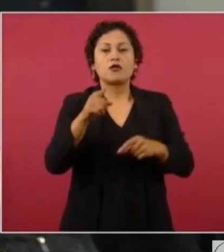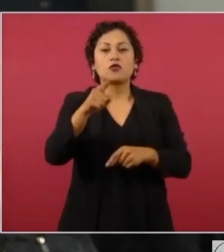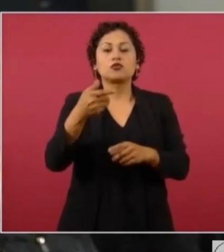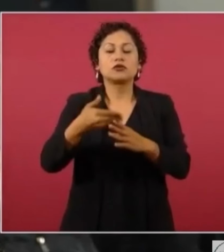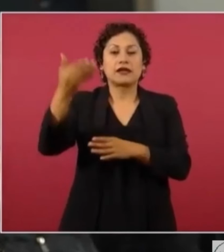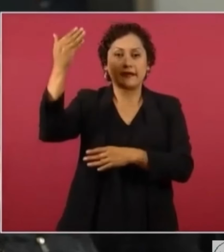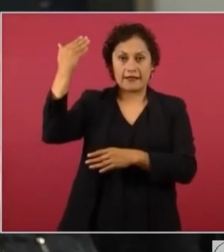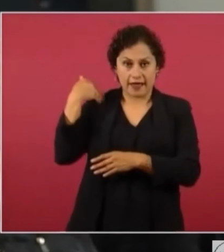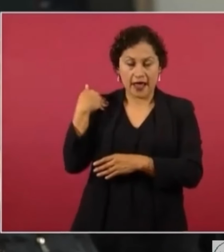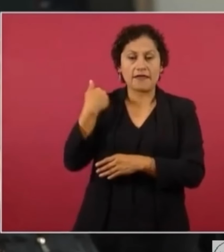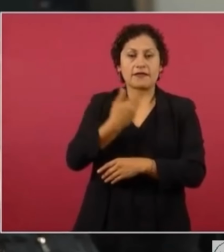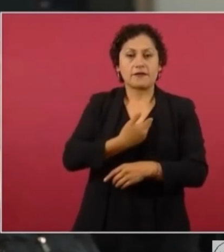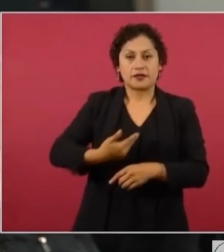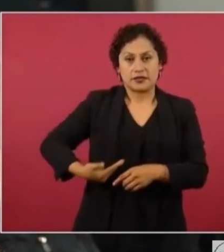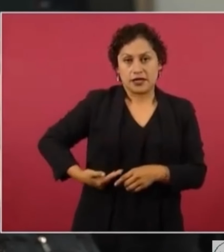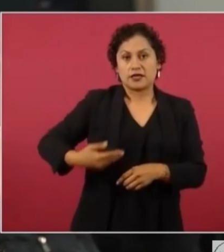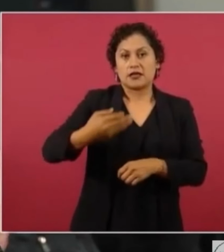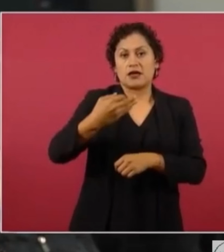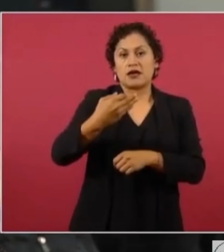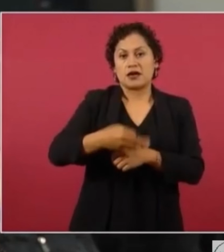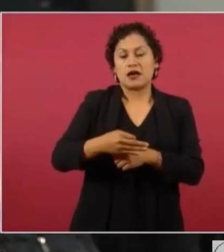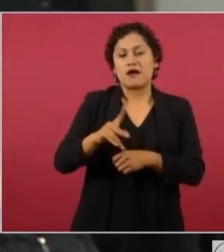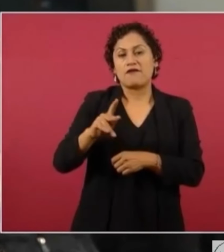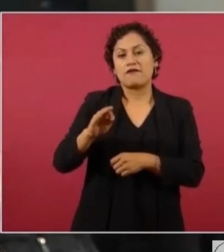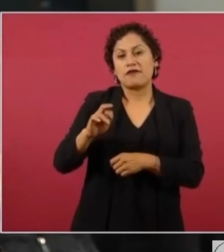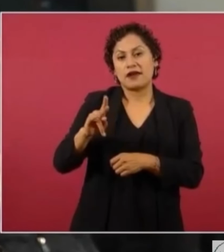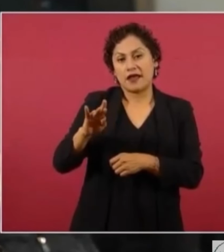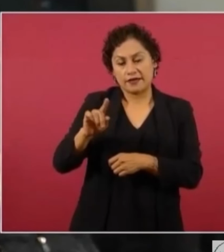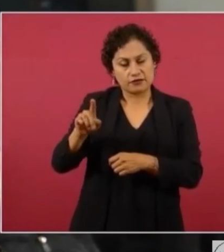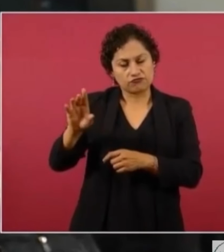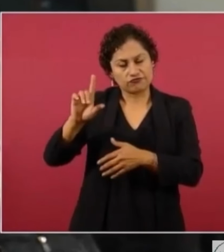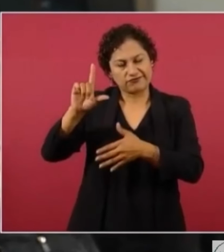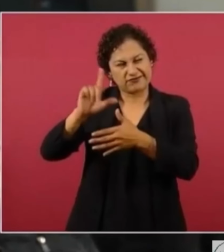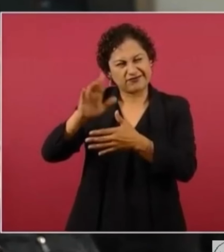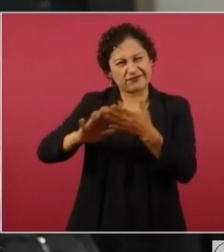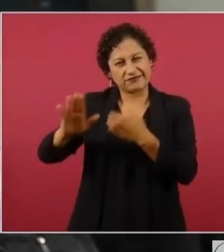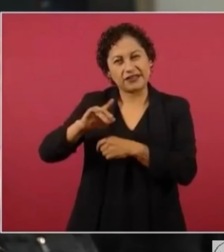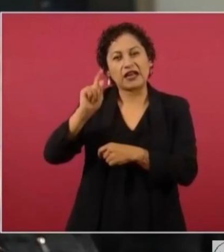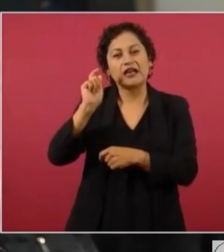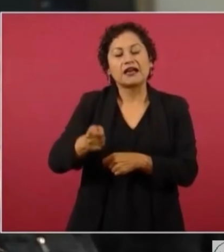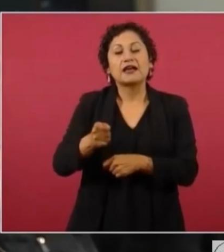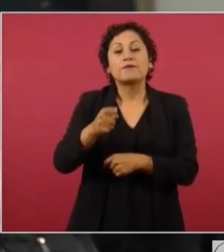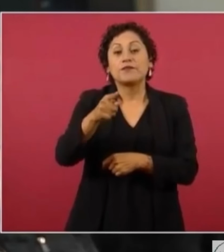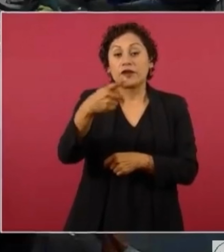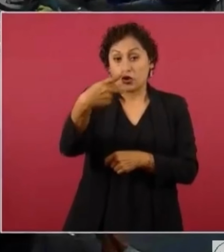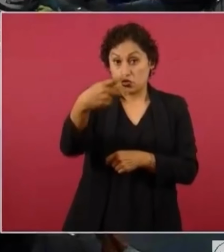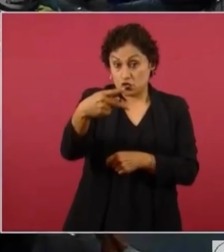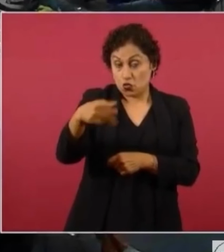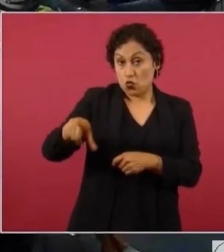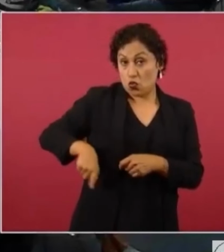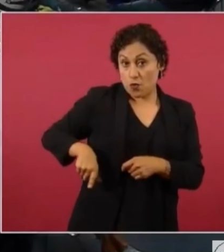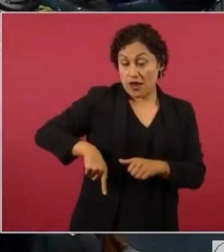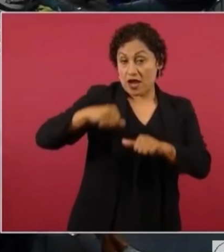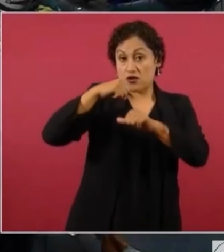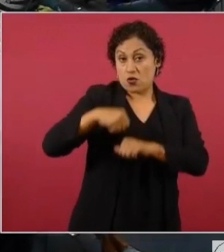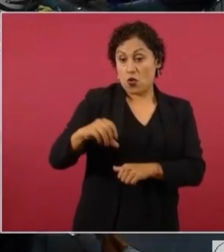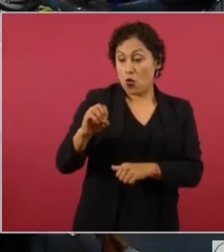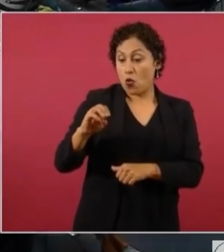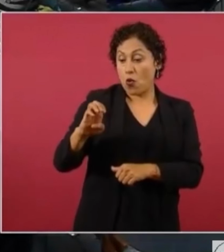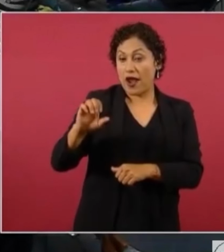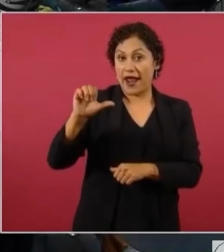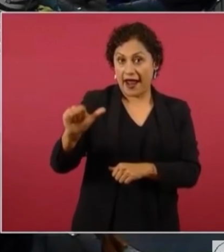la presidencia pro tempore, que se la dejó a Alberto Fernández recientemente. Su administración se ha mostrado también muy crítica con la OEA, ha tenido